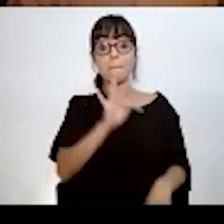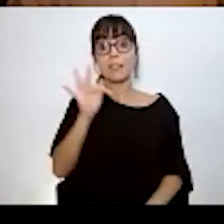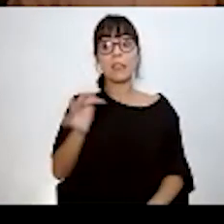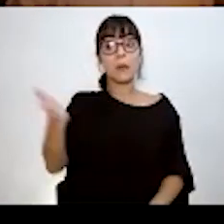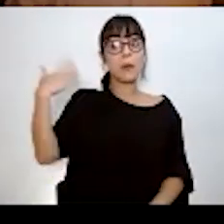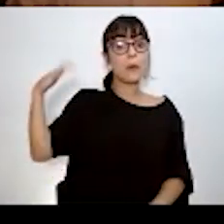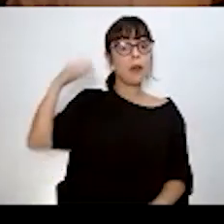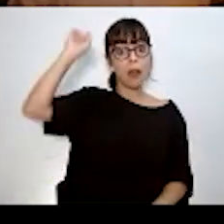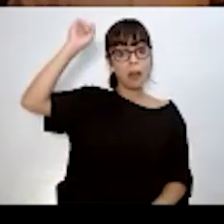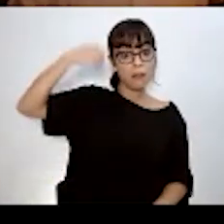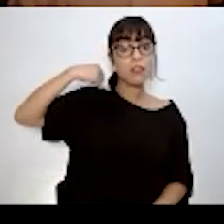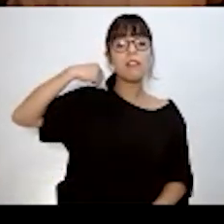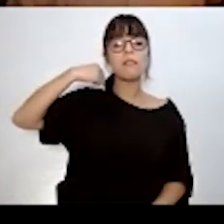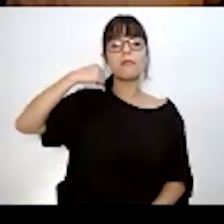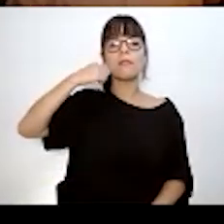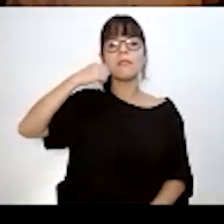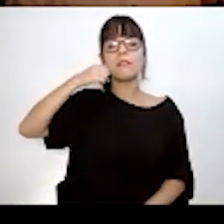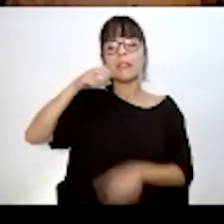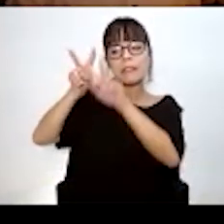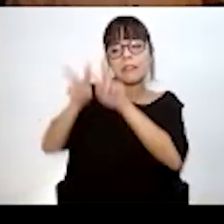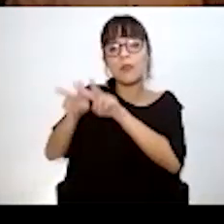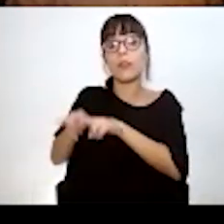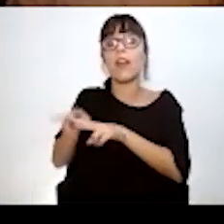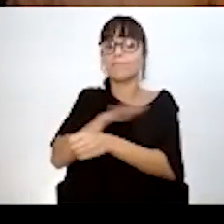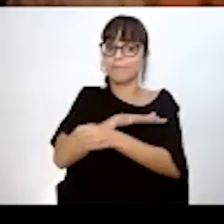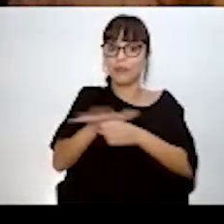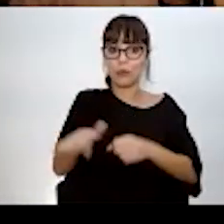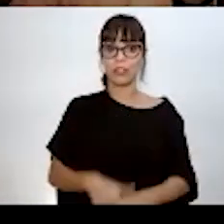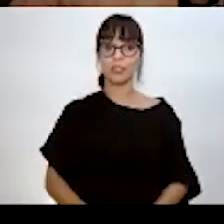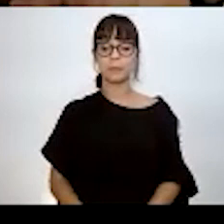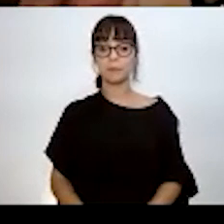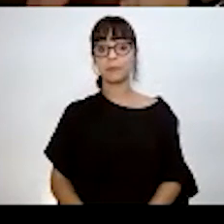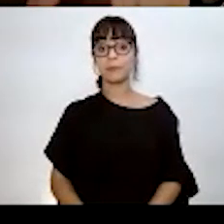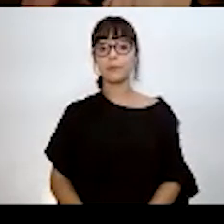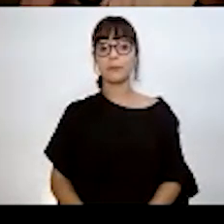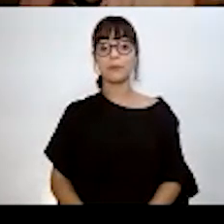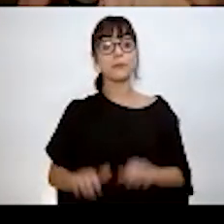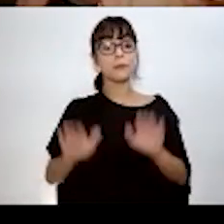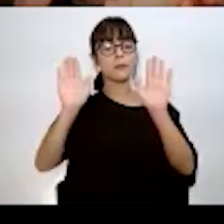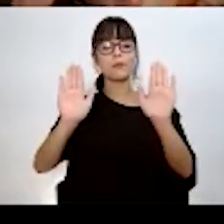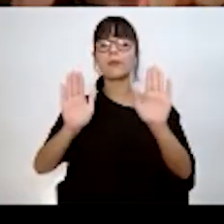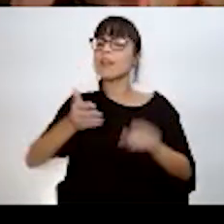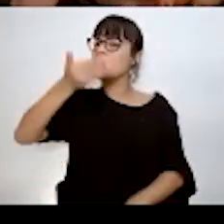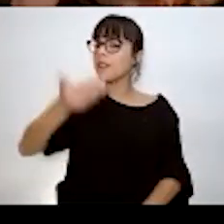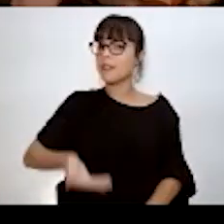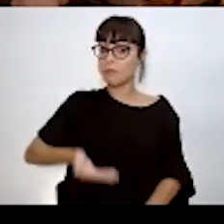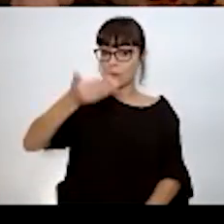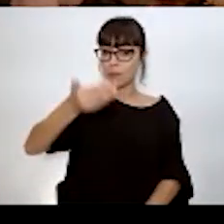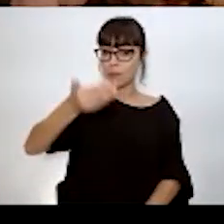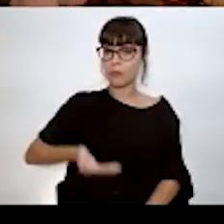antiguos habitantes de estas islas. Pero quizás uno de los aspectos más importantes y los que a mí me gustaría que